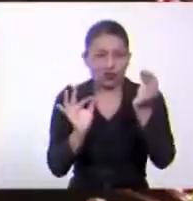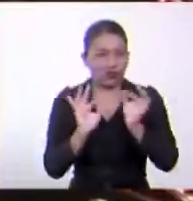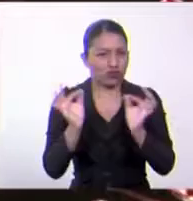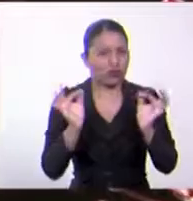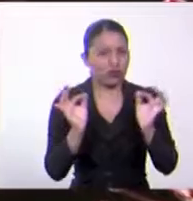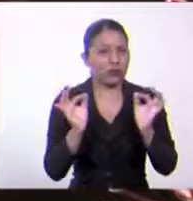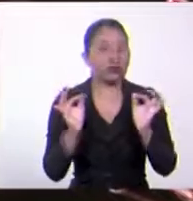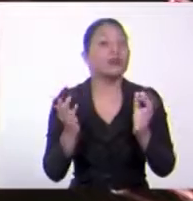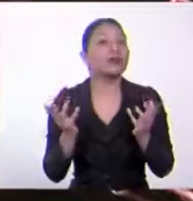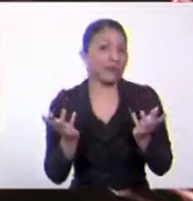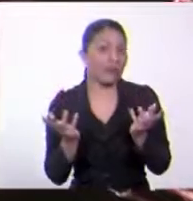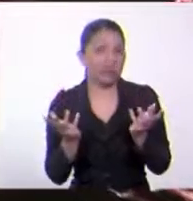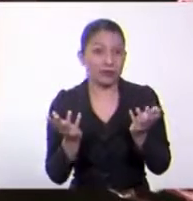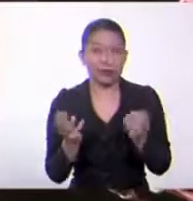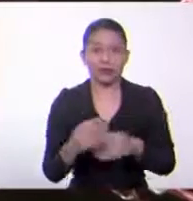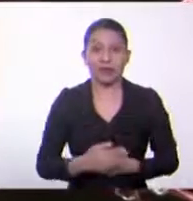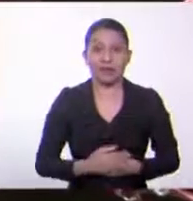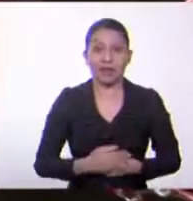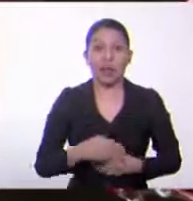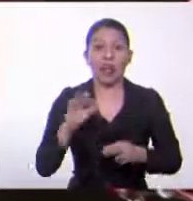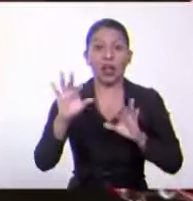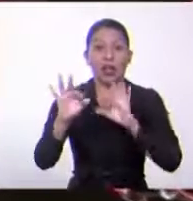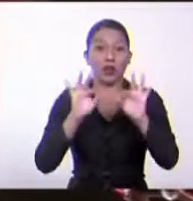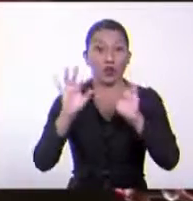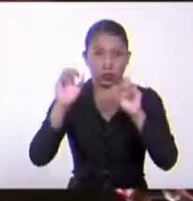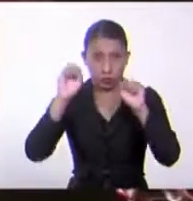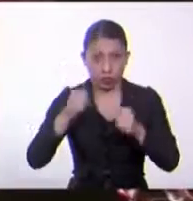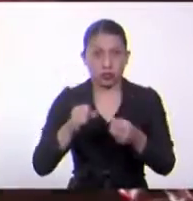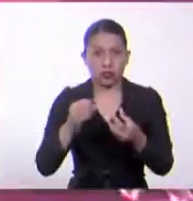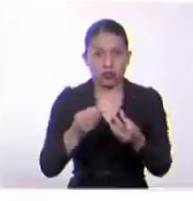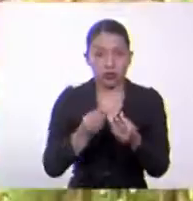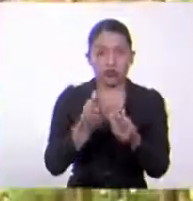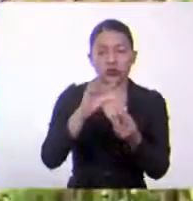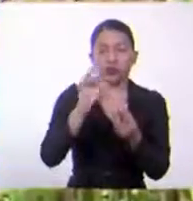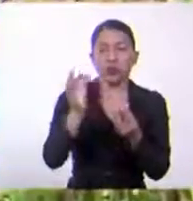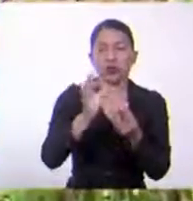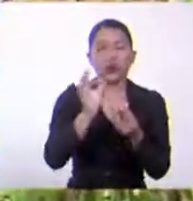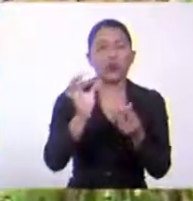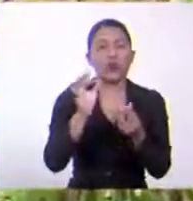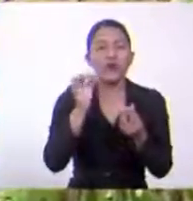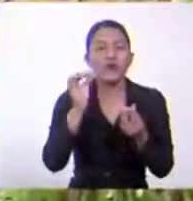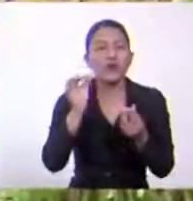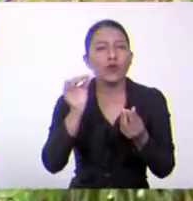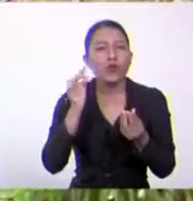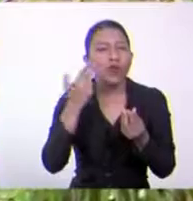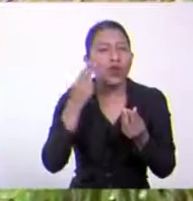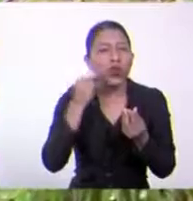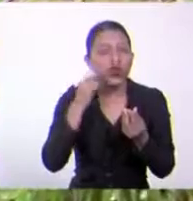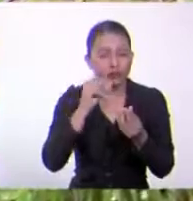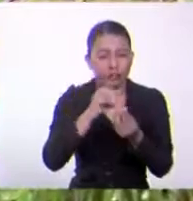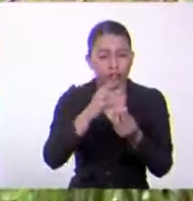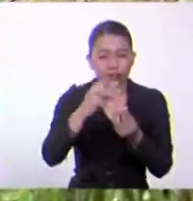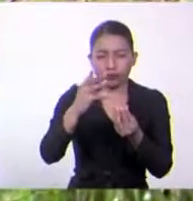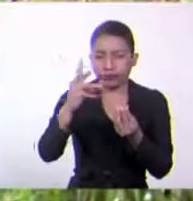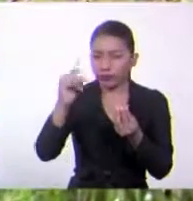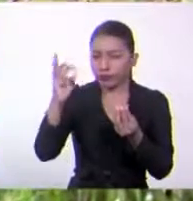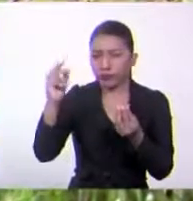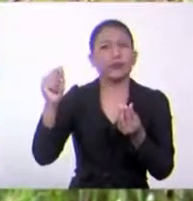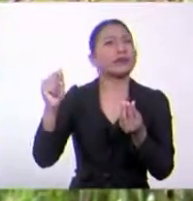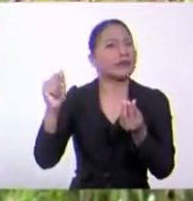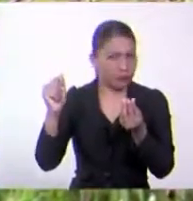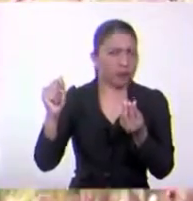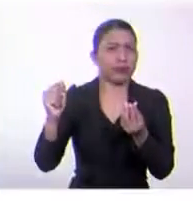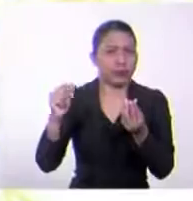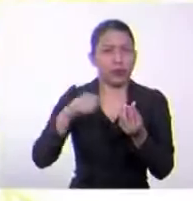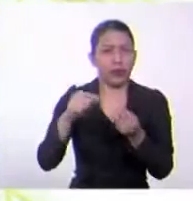incluso algunas pueden producir néctar. ¿Te gustan? Te sorprendería saber que la mayoría de estas